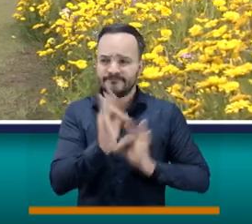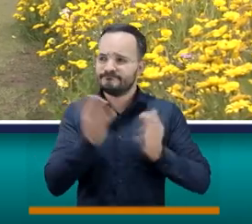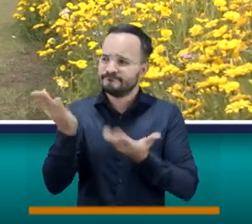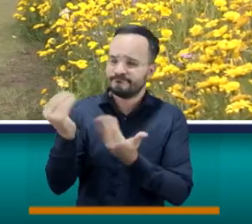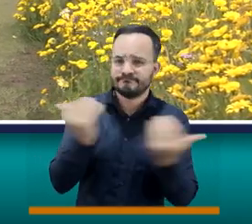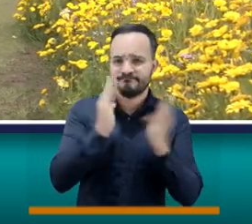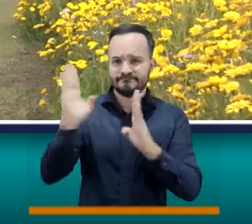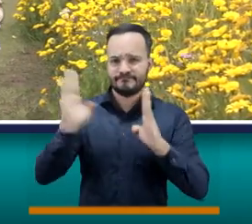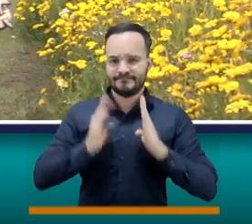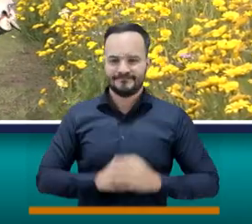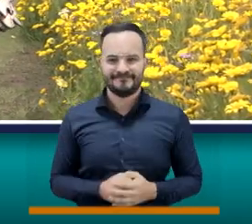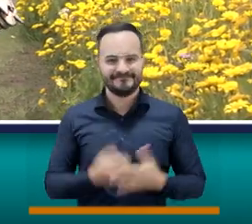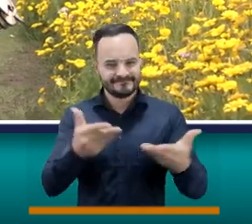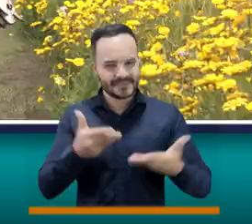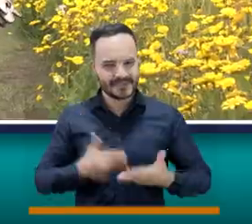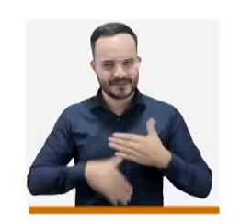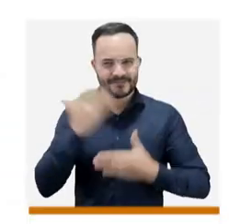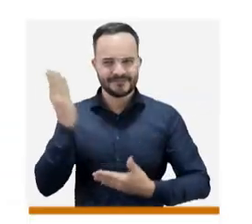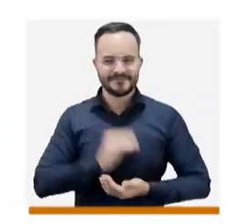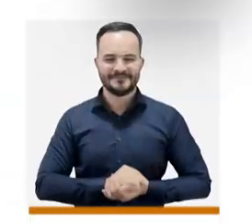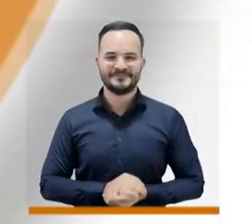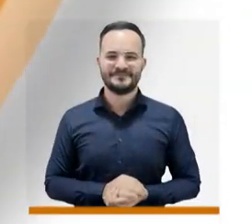Bienvenidos, empezamos.